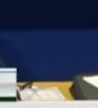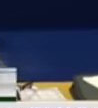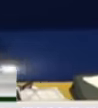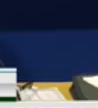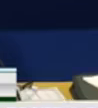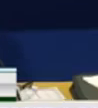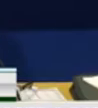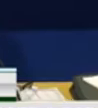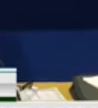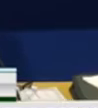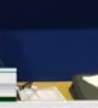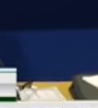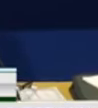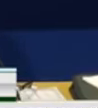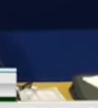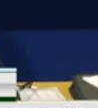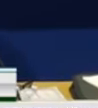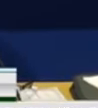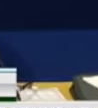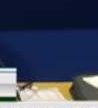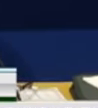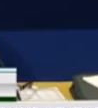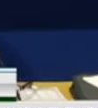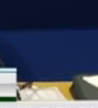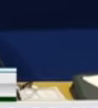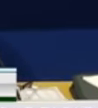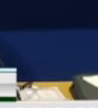que realmente provoca un gran dolor.